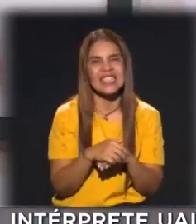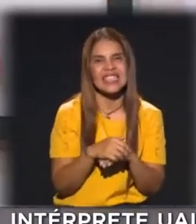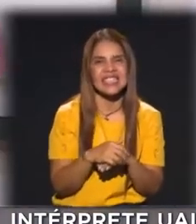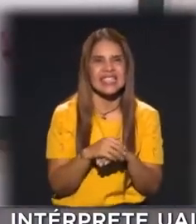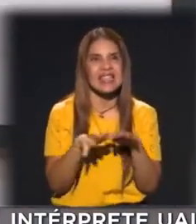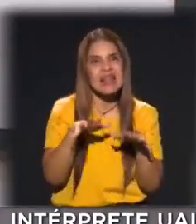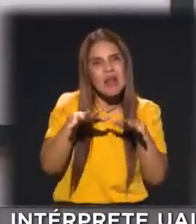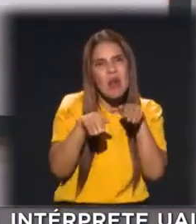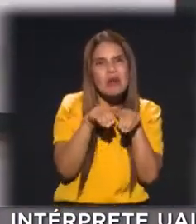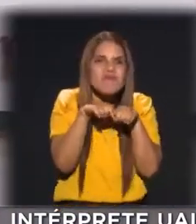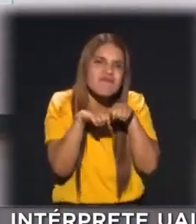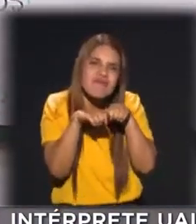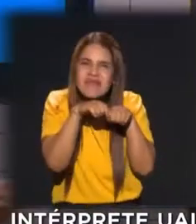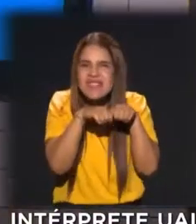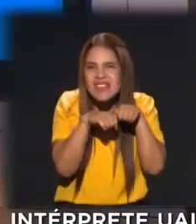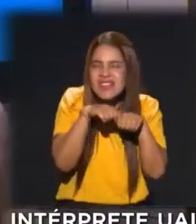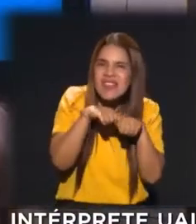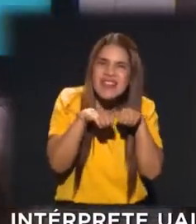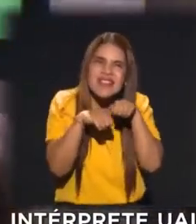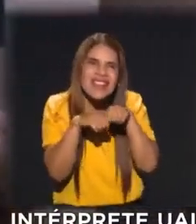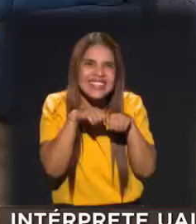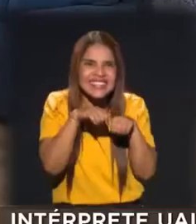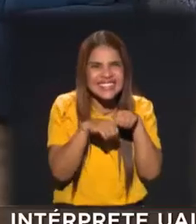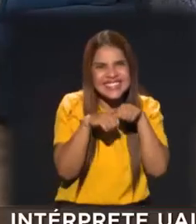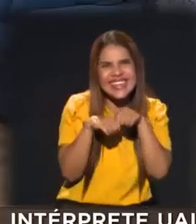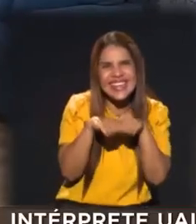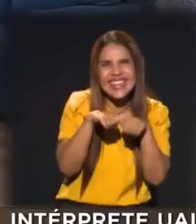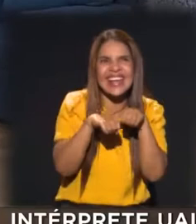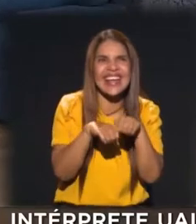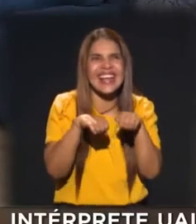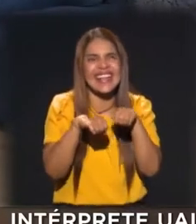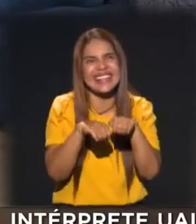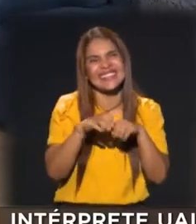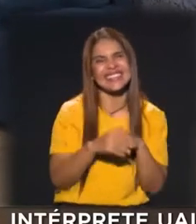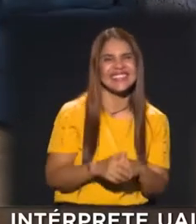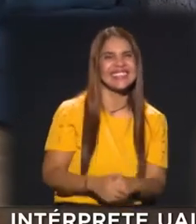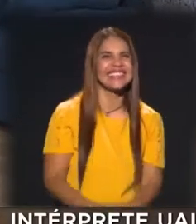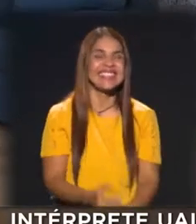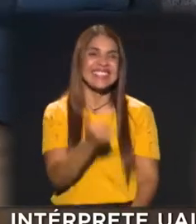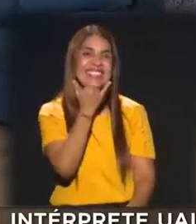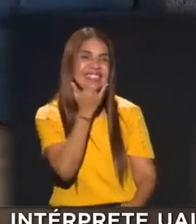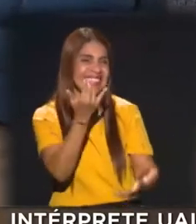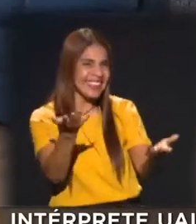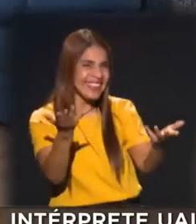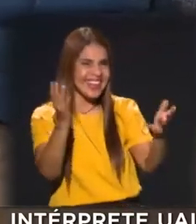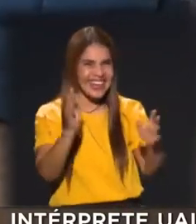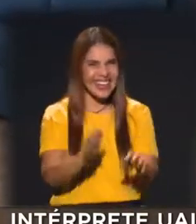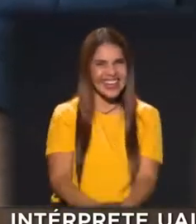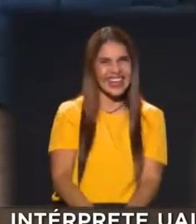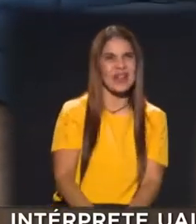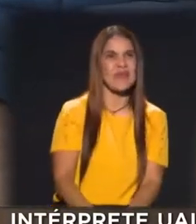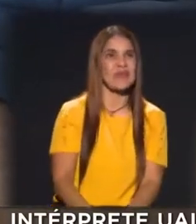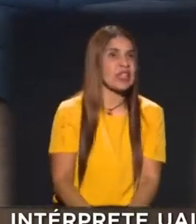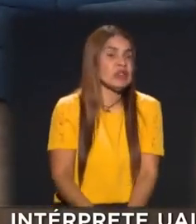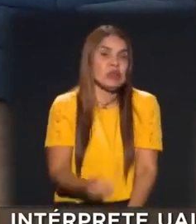sus pies. Con las manos en sus pies. Oiga, sí pasó. Bueno, y por ejemplo, si